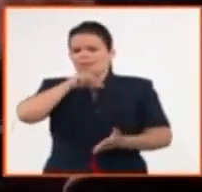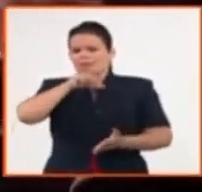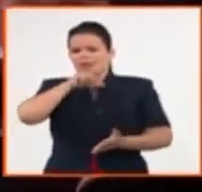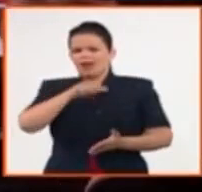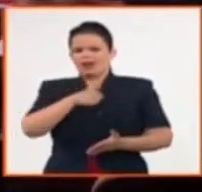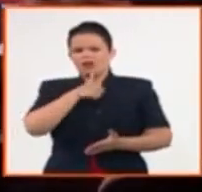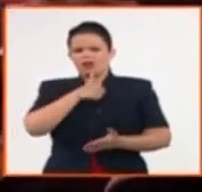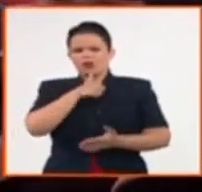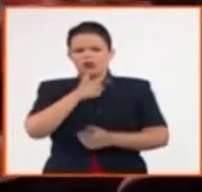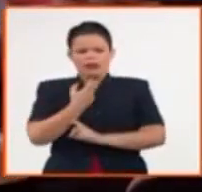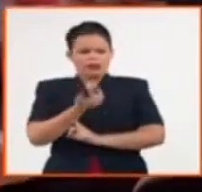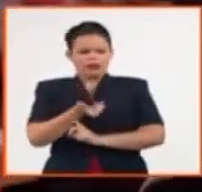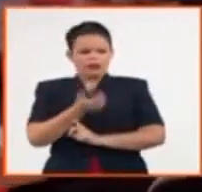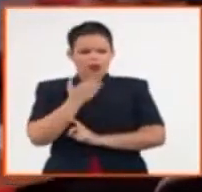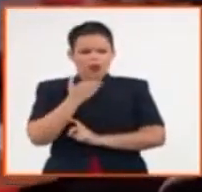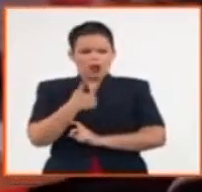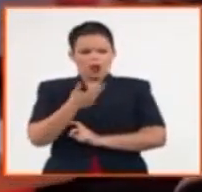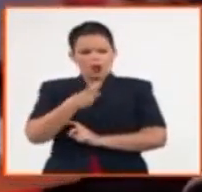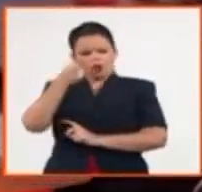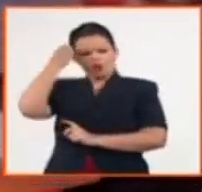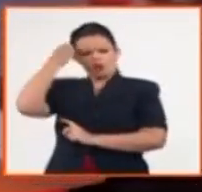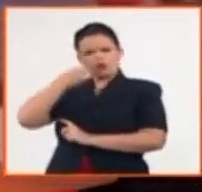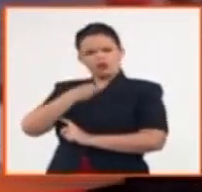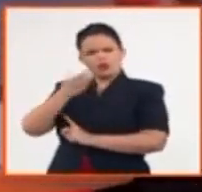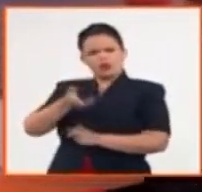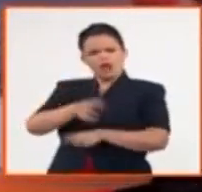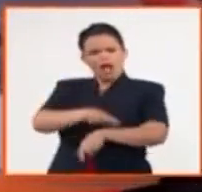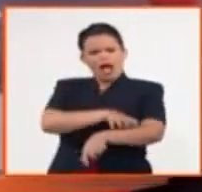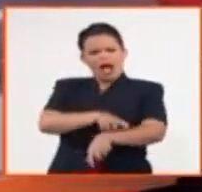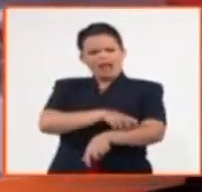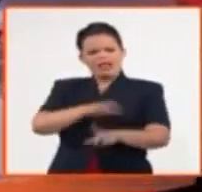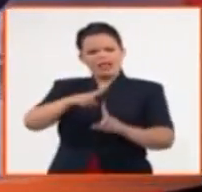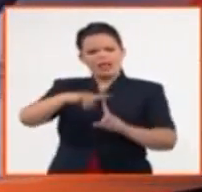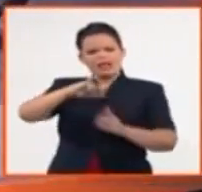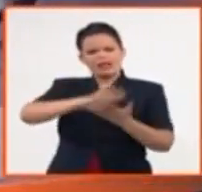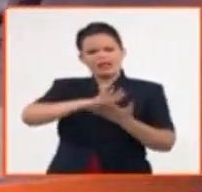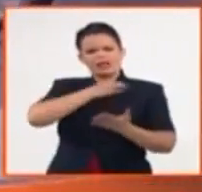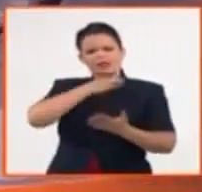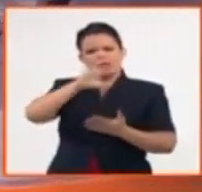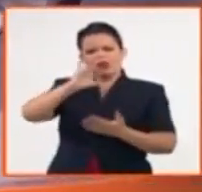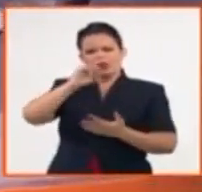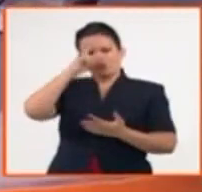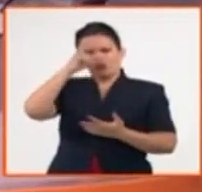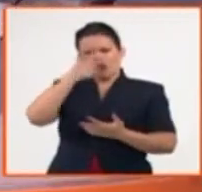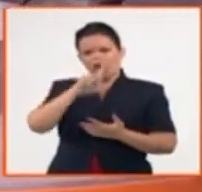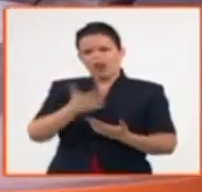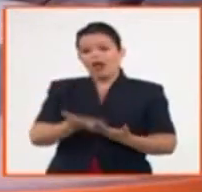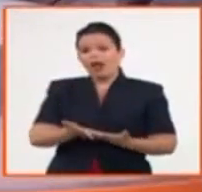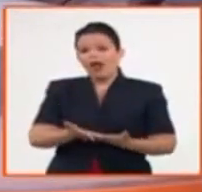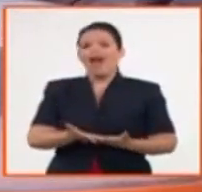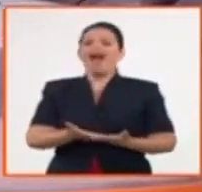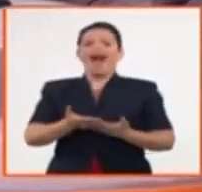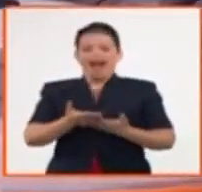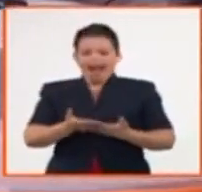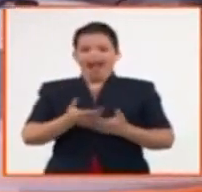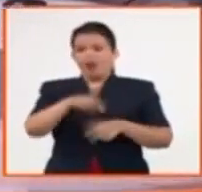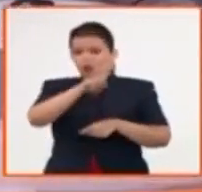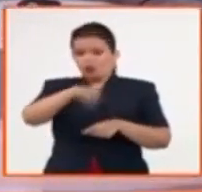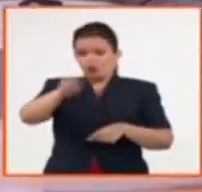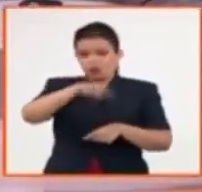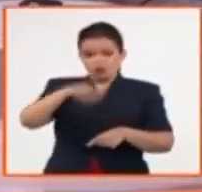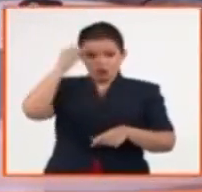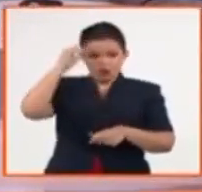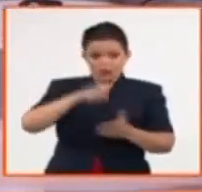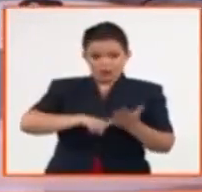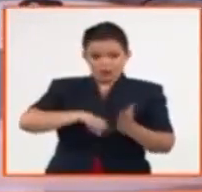con las vacunas de 1, 2, 3 años, fue con Tiomersal. Exactamente. Y no tuvo reacción, está perfectamente bien para ir a vacunarse. Exactamente. Bueno, en